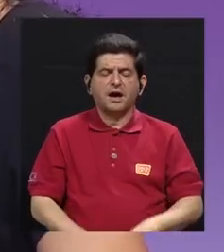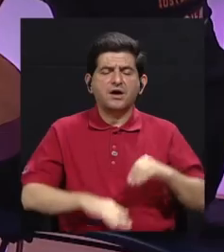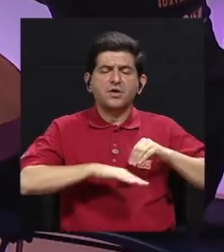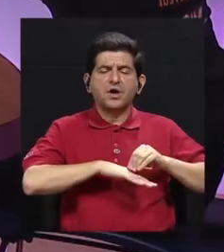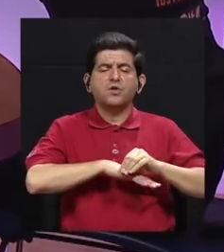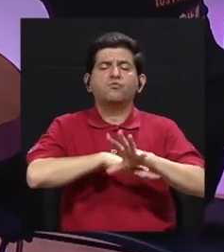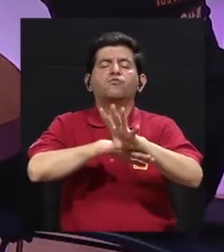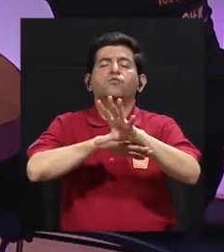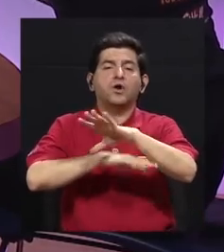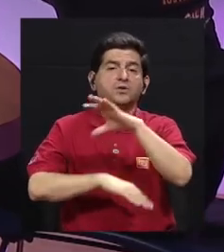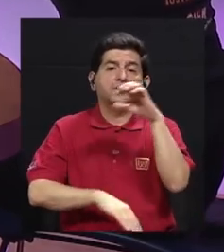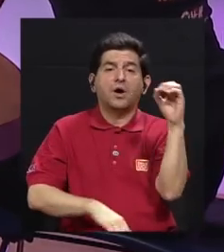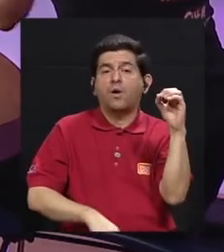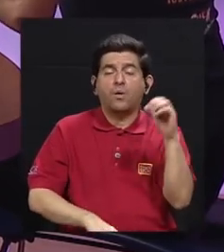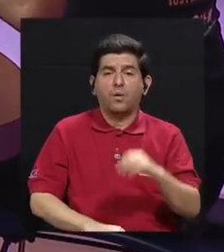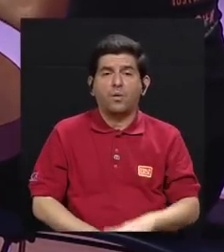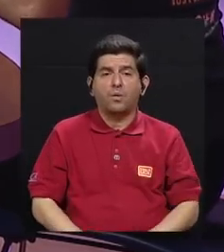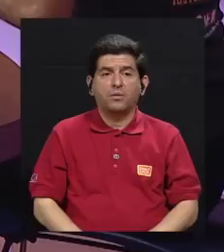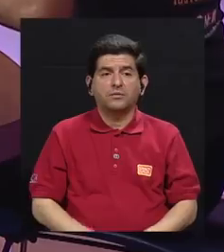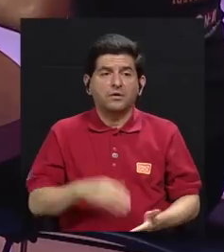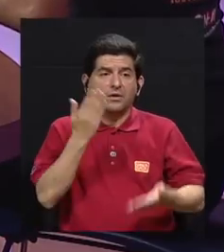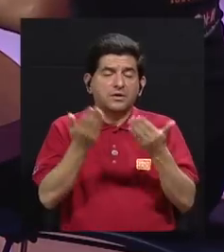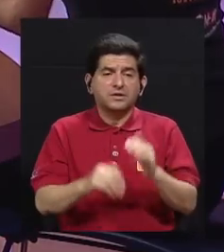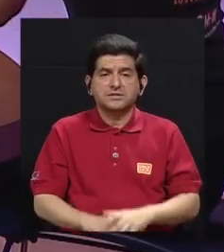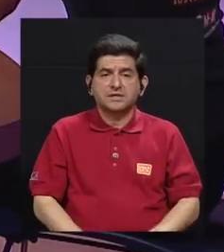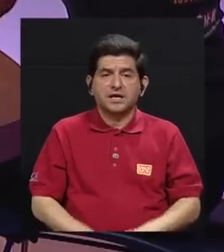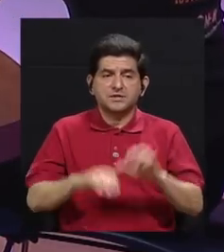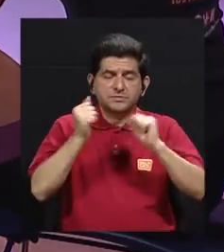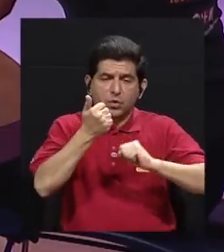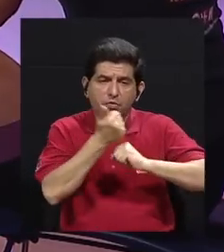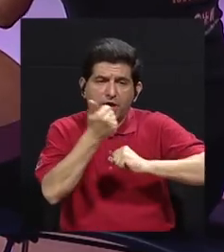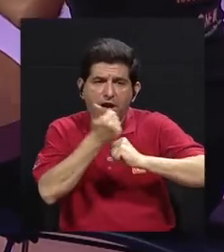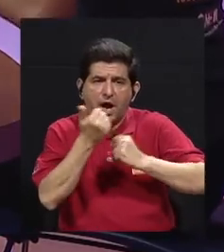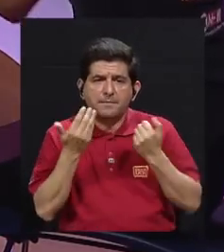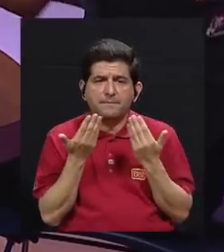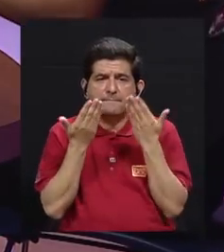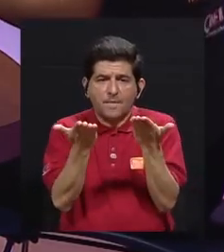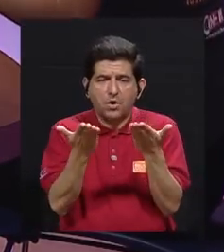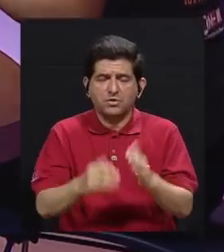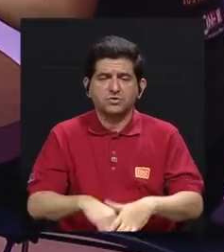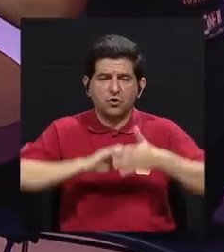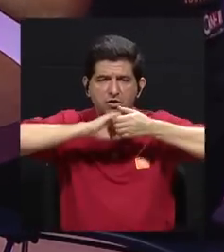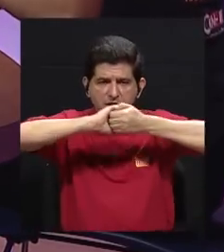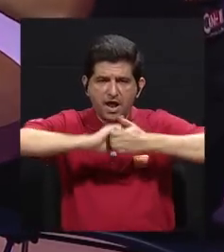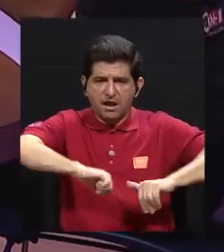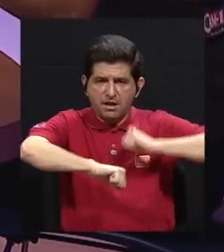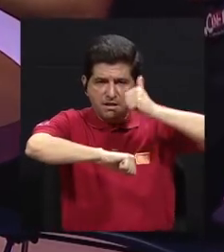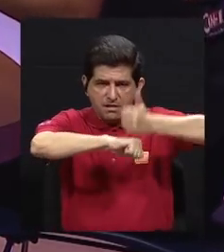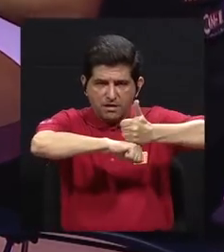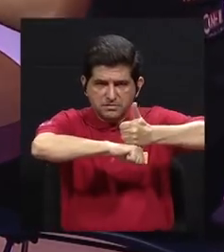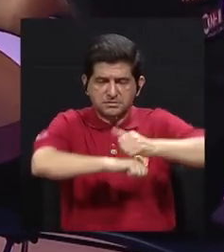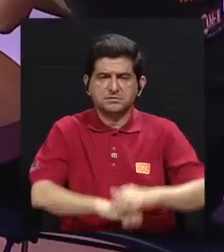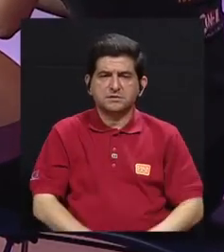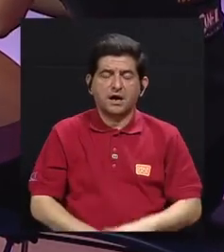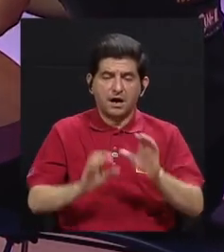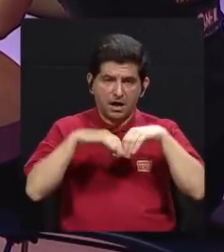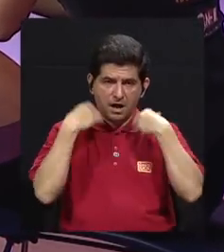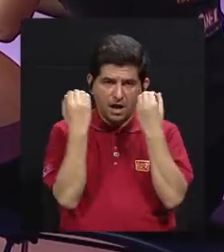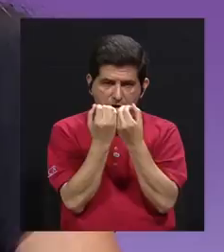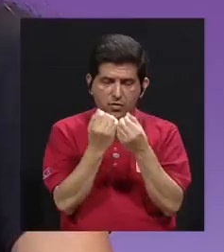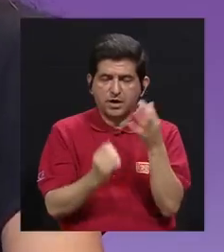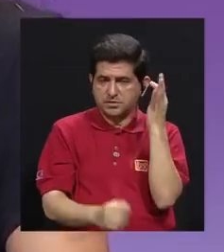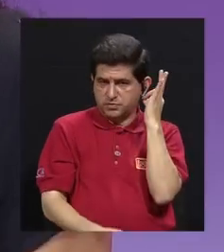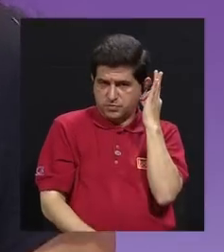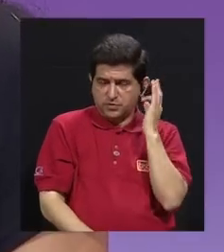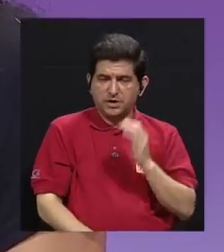es la influencia o captaje o apoyo, digamos, y alianza para